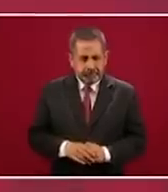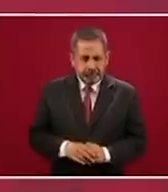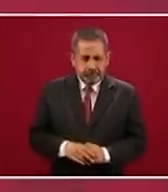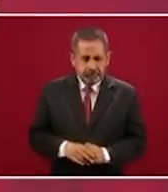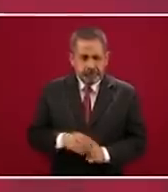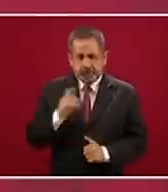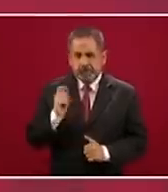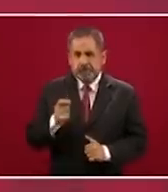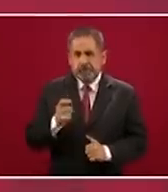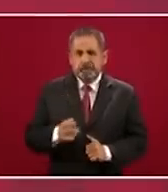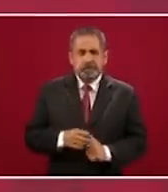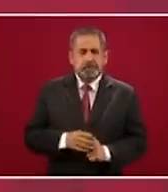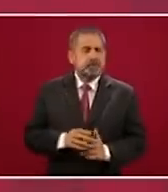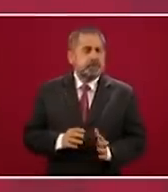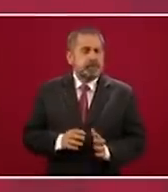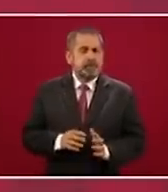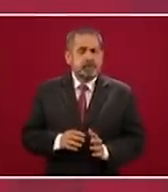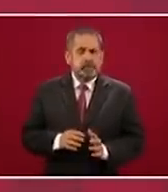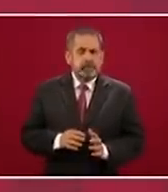Desde luego,